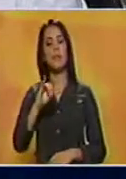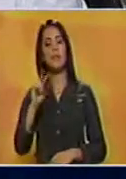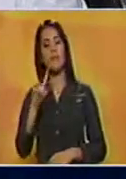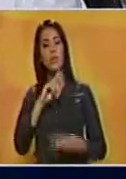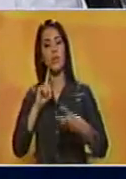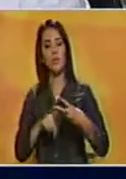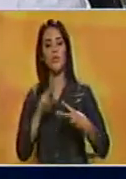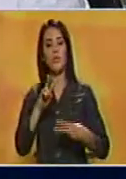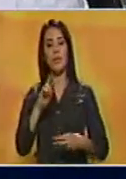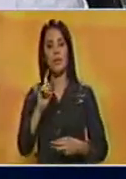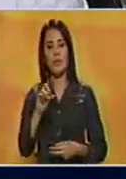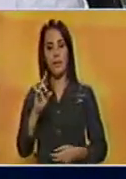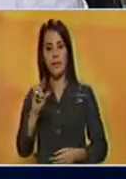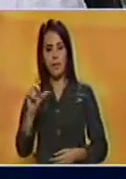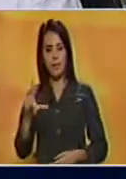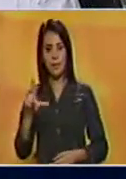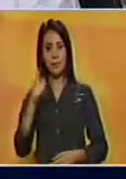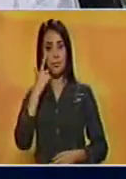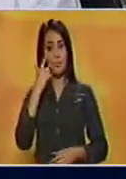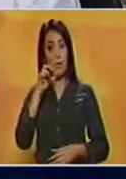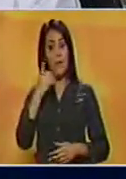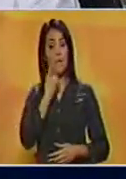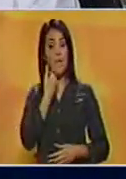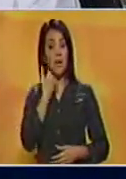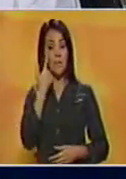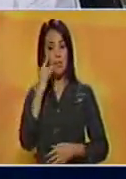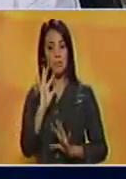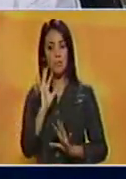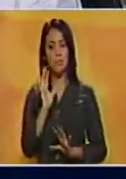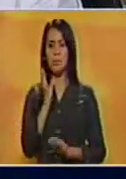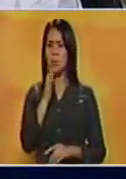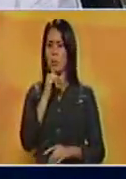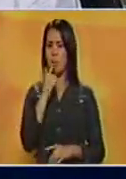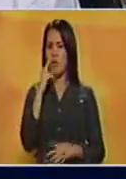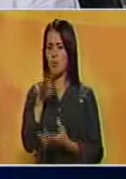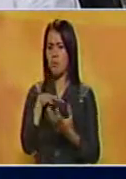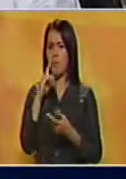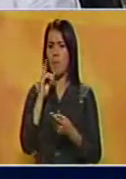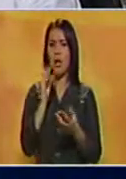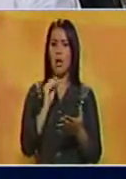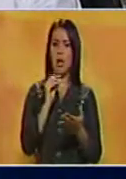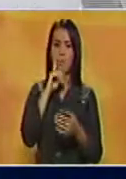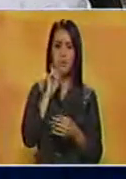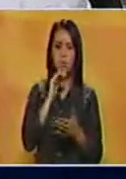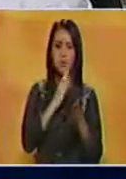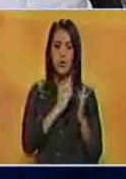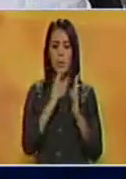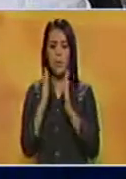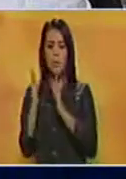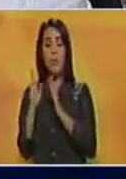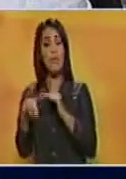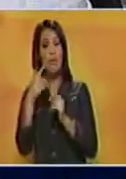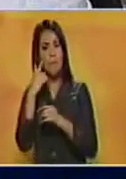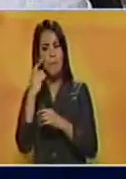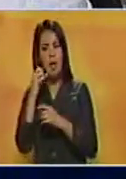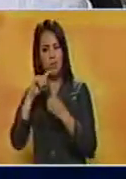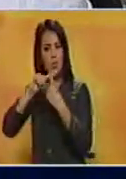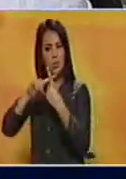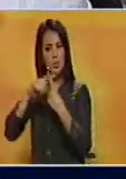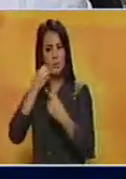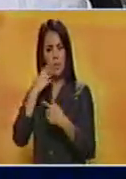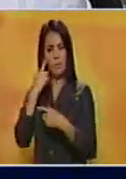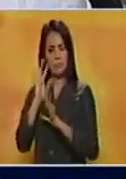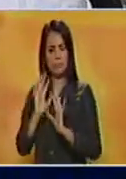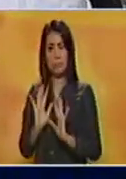ya que puede haber casos en que salga negativo en la primera parte del embarazo y luego se positivizan. Se debe seguir haciendo el control